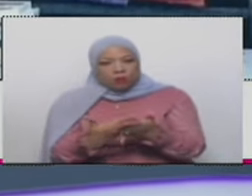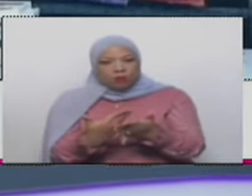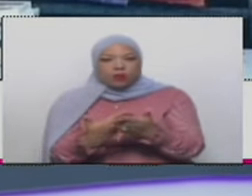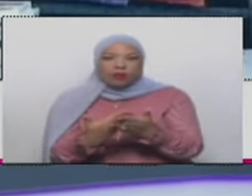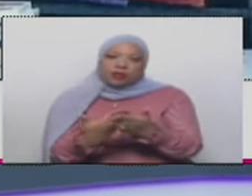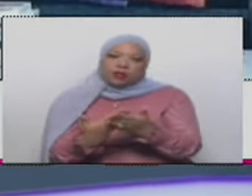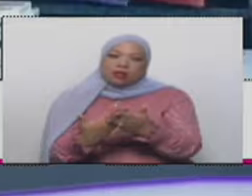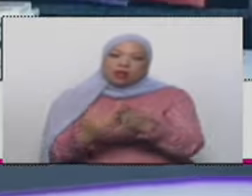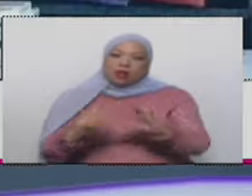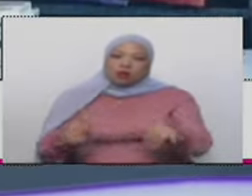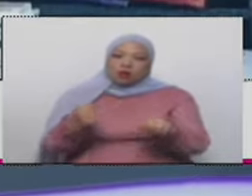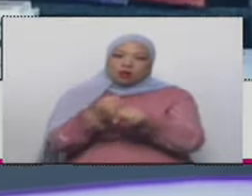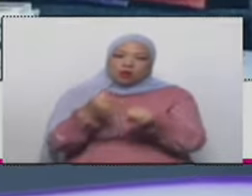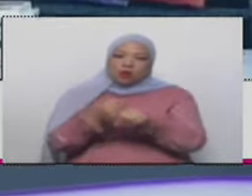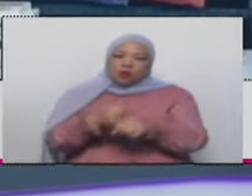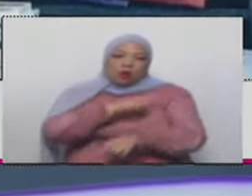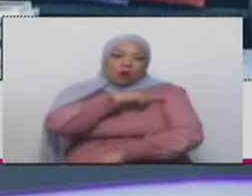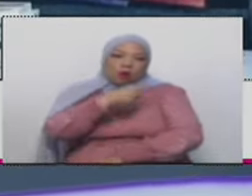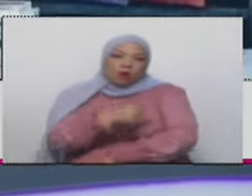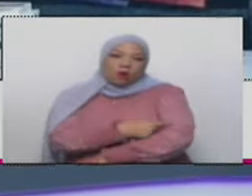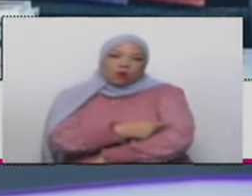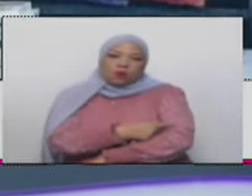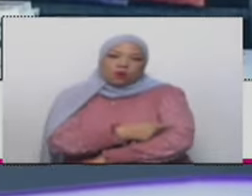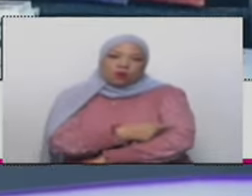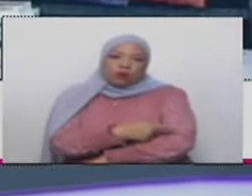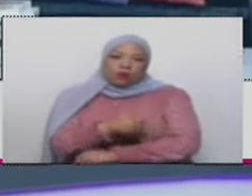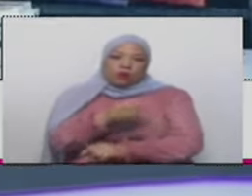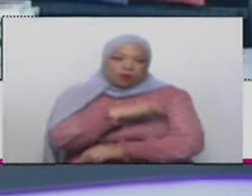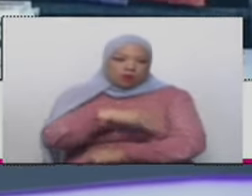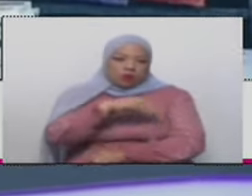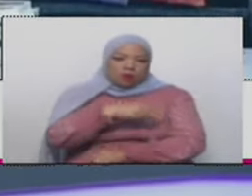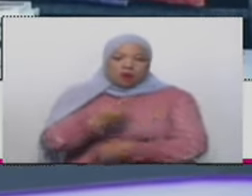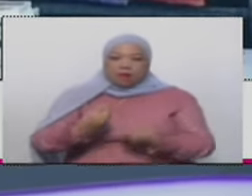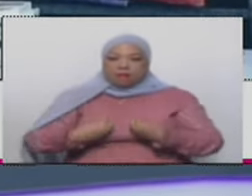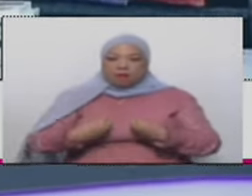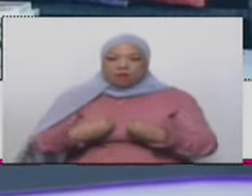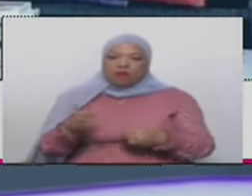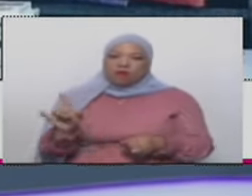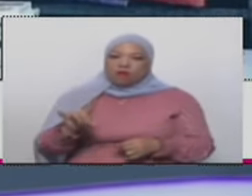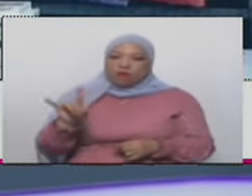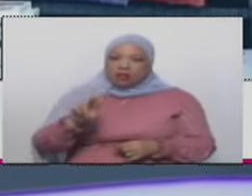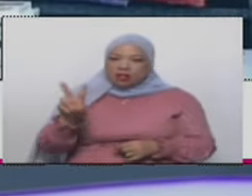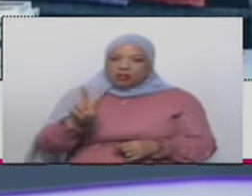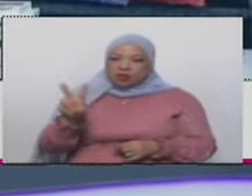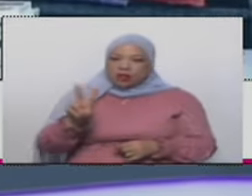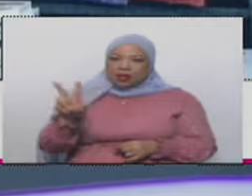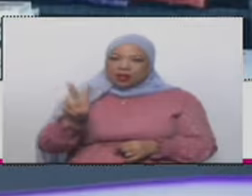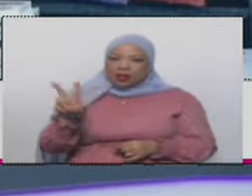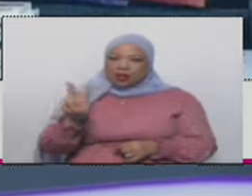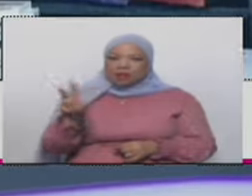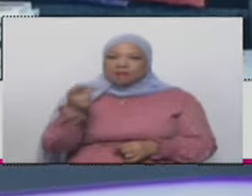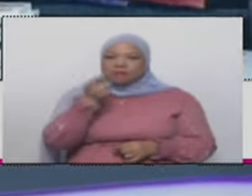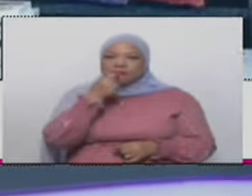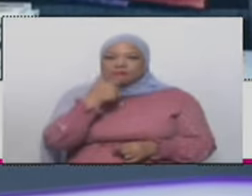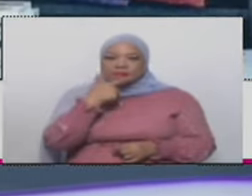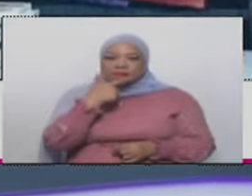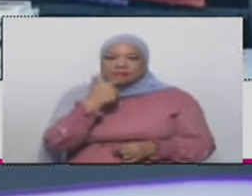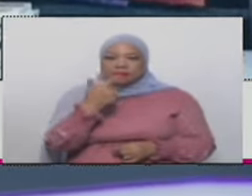está renaciendo con esta fuerza, la gran misión Viva Venezuela, mi patria querida, pegó